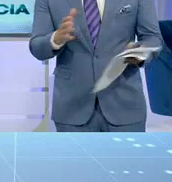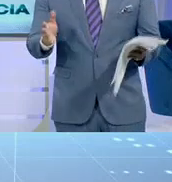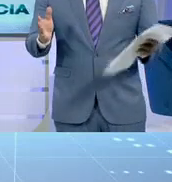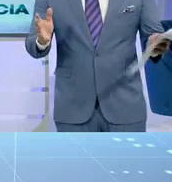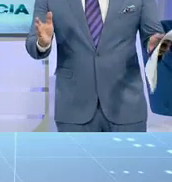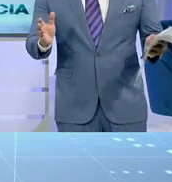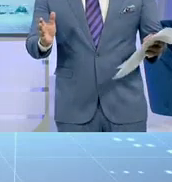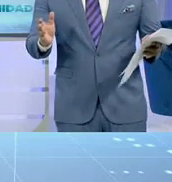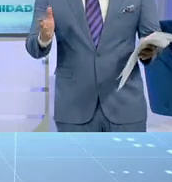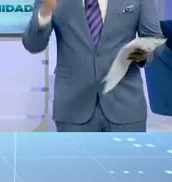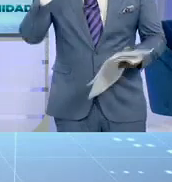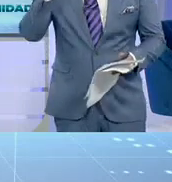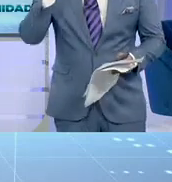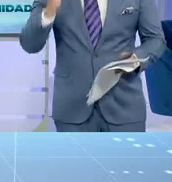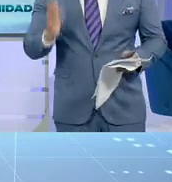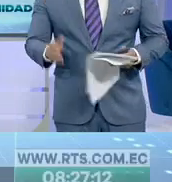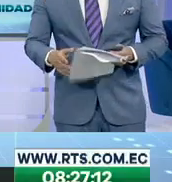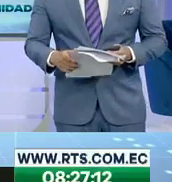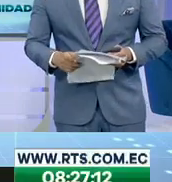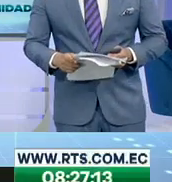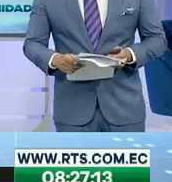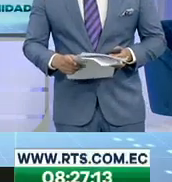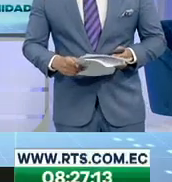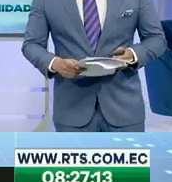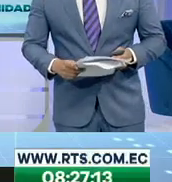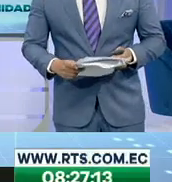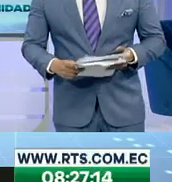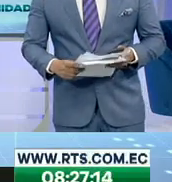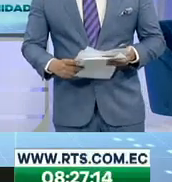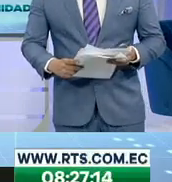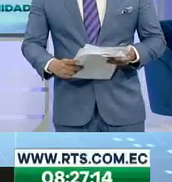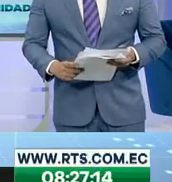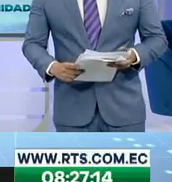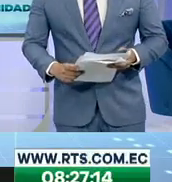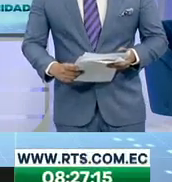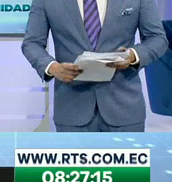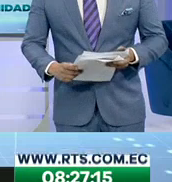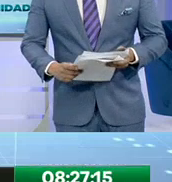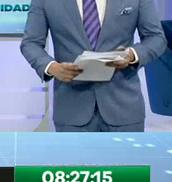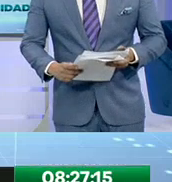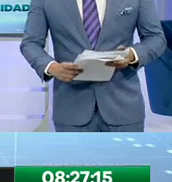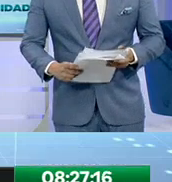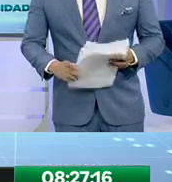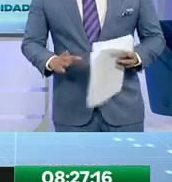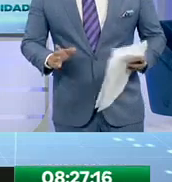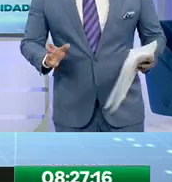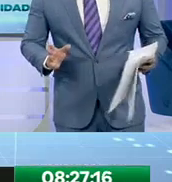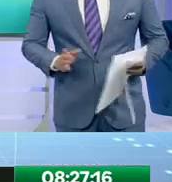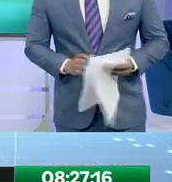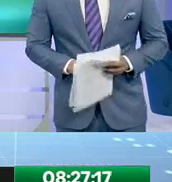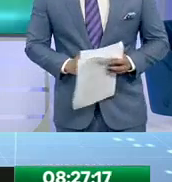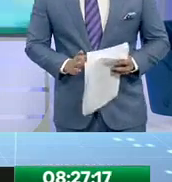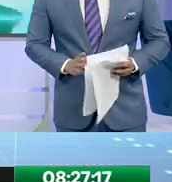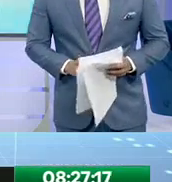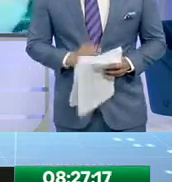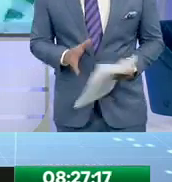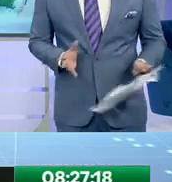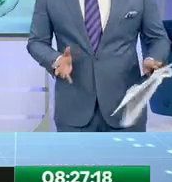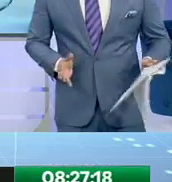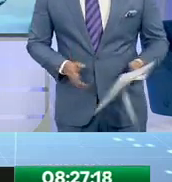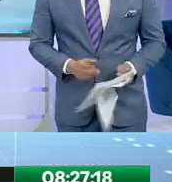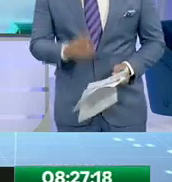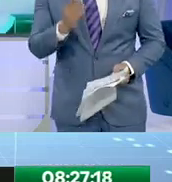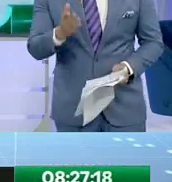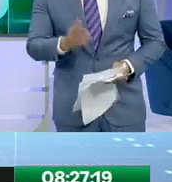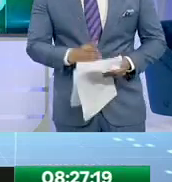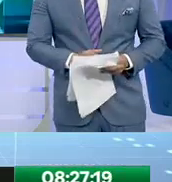que estaba, no sé, con algún desorden, desequilibrio mental, o no entiendo, de verdad. Porque alguien que se